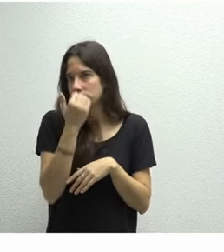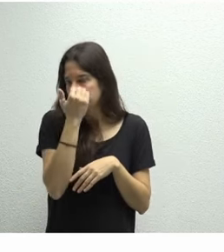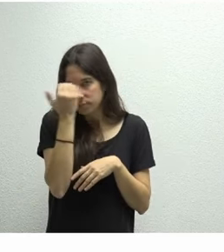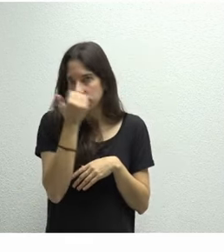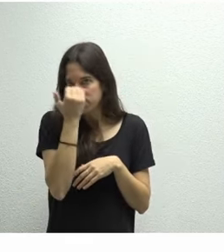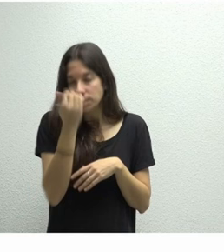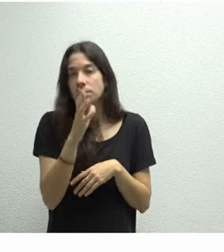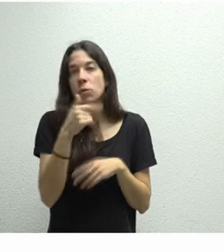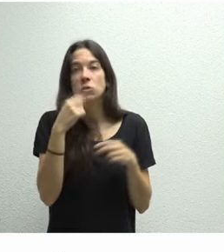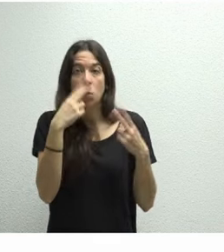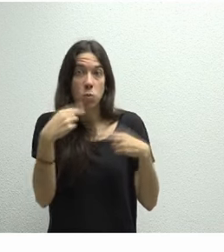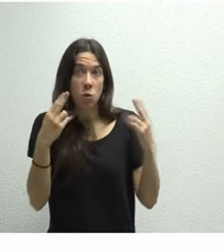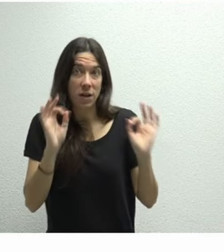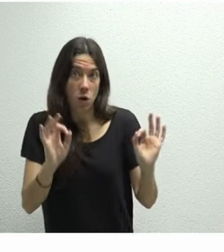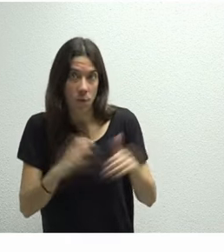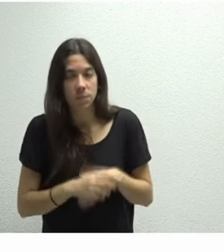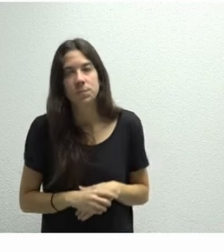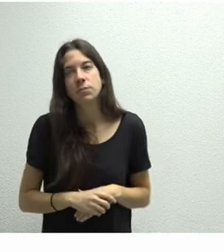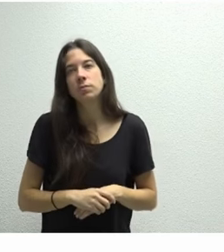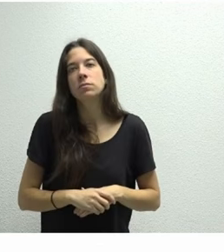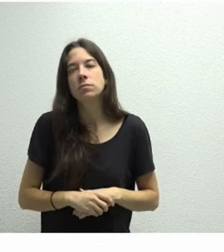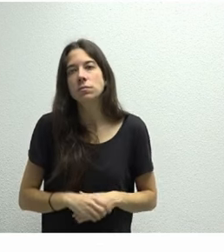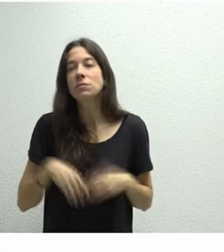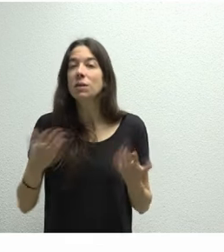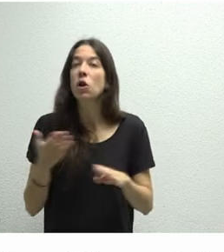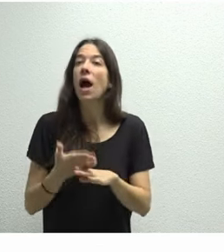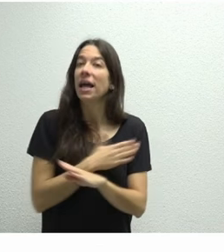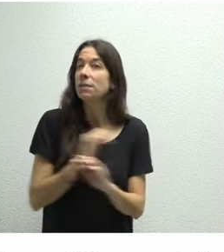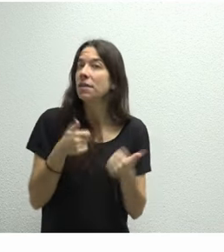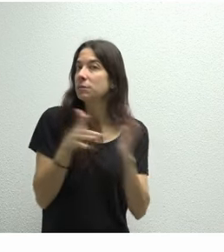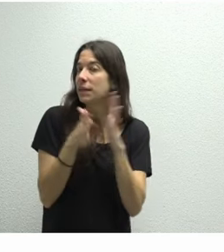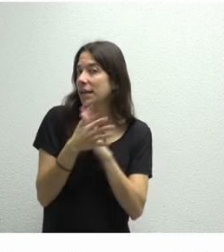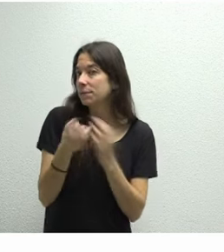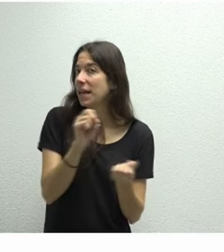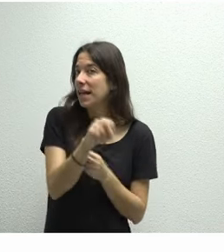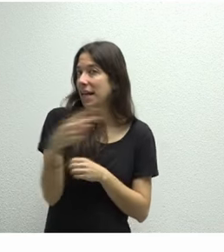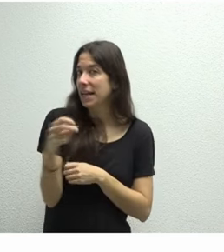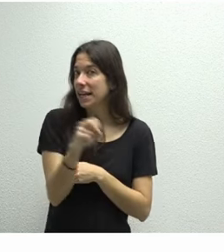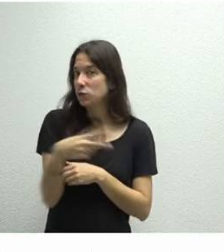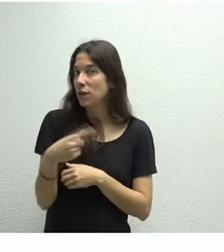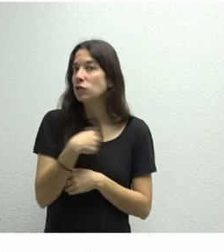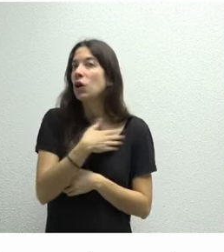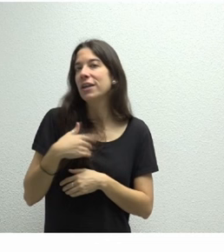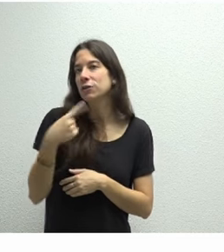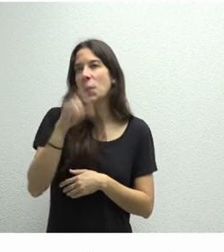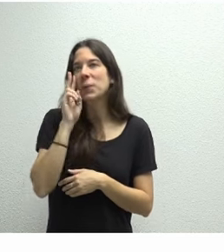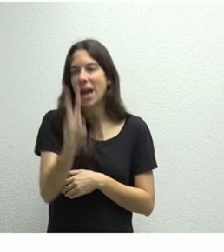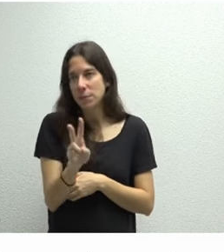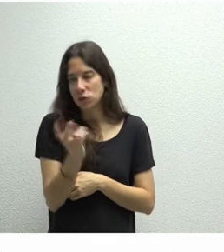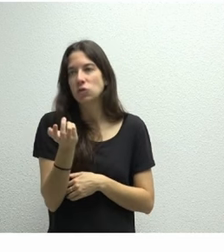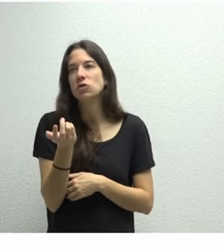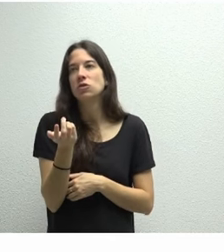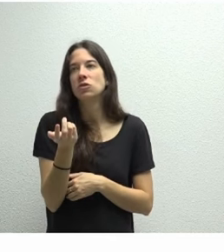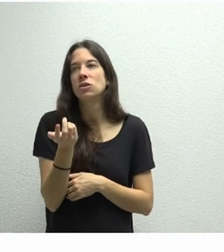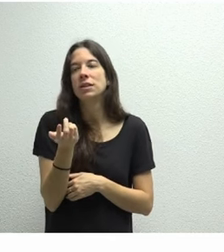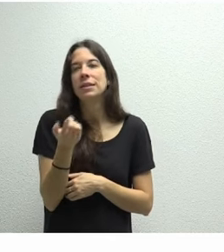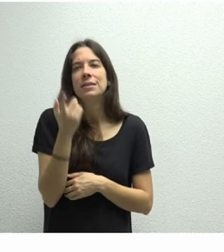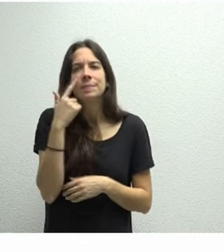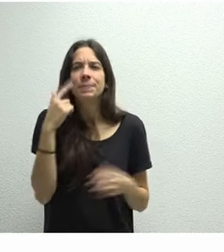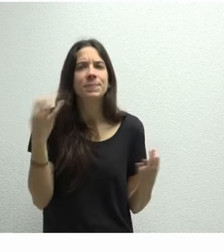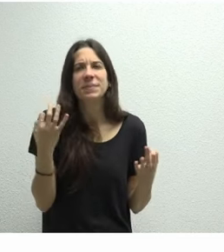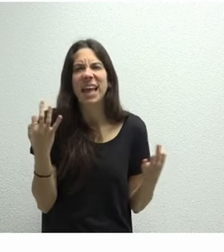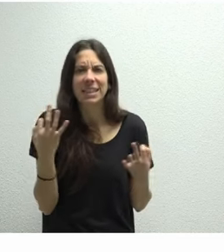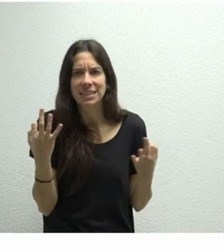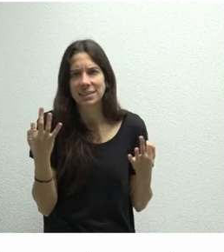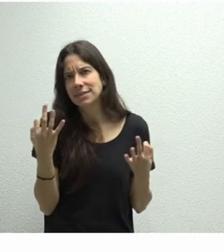no antes de empezar a ver resultados sí que quiero poner que nos pongamos en el marco de de que Qué